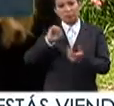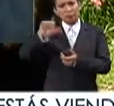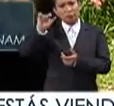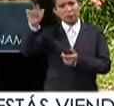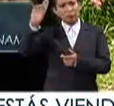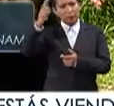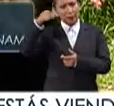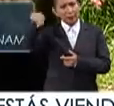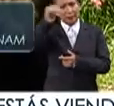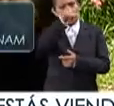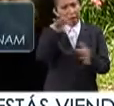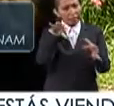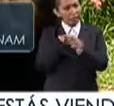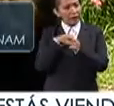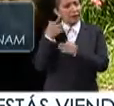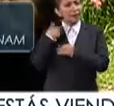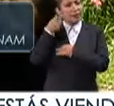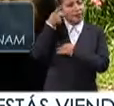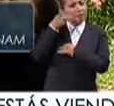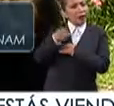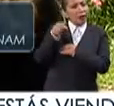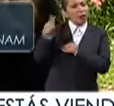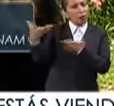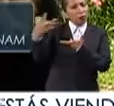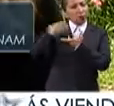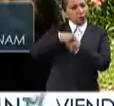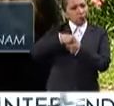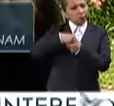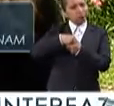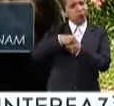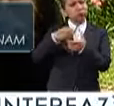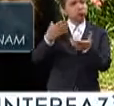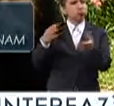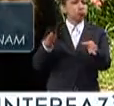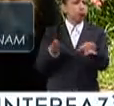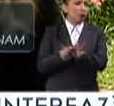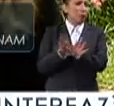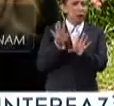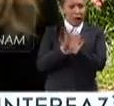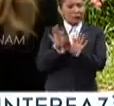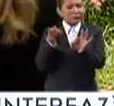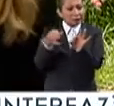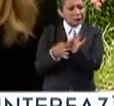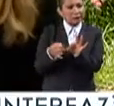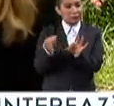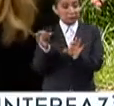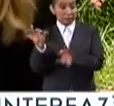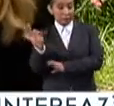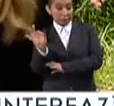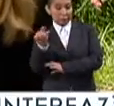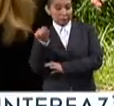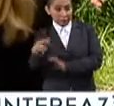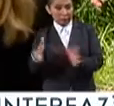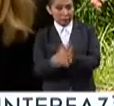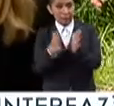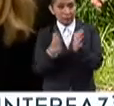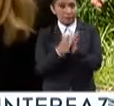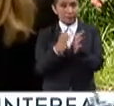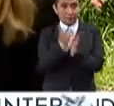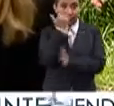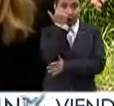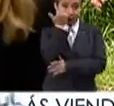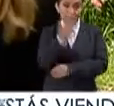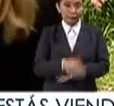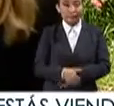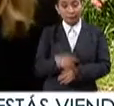yo creo que ver la forma de integrar de una manera más adecuada quizás esté la participación de